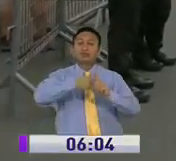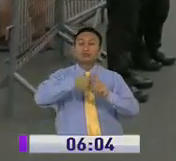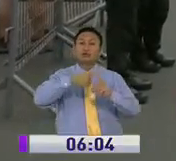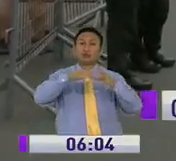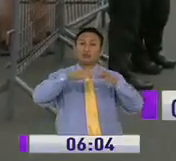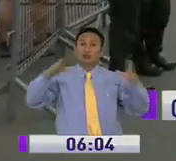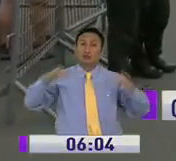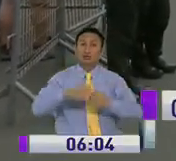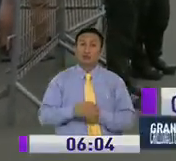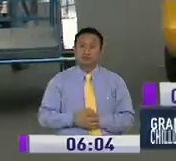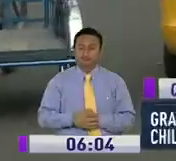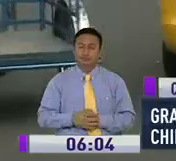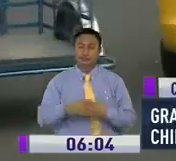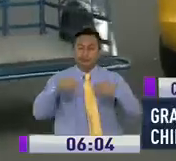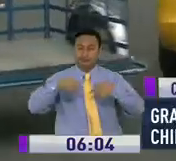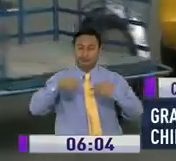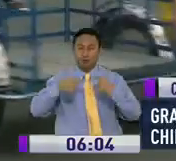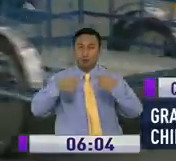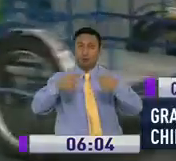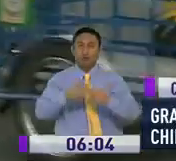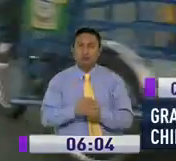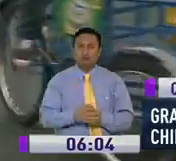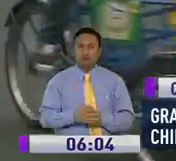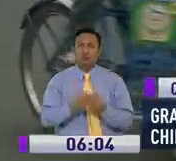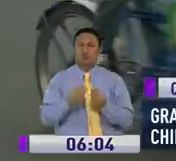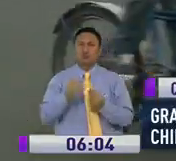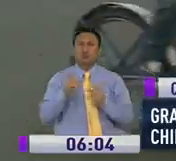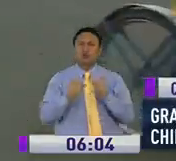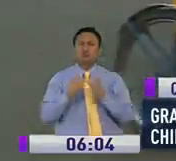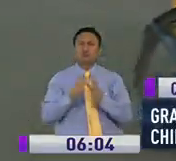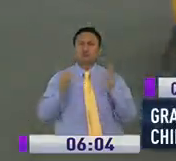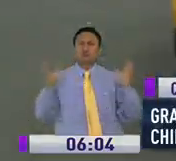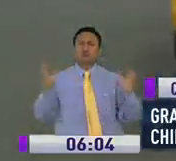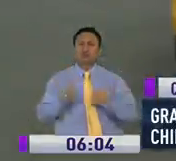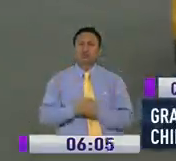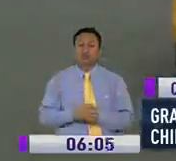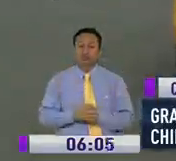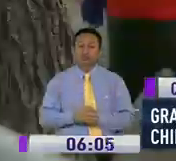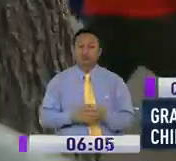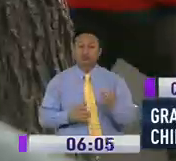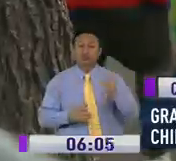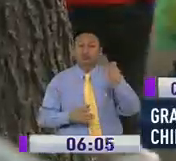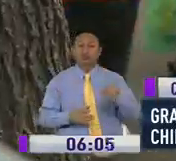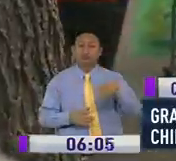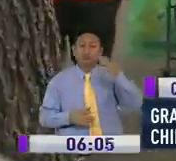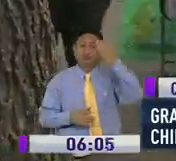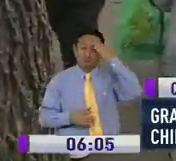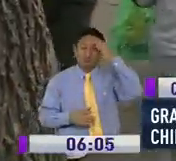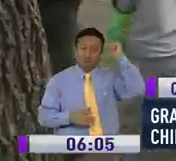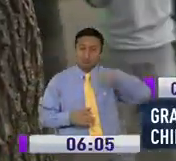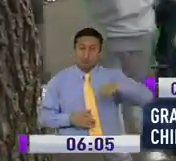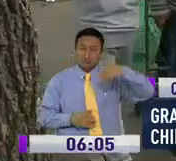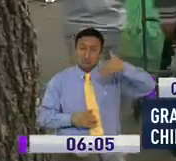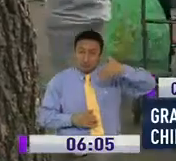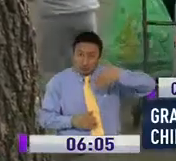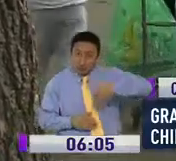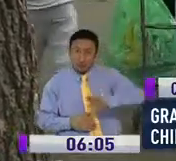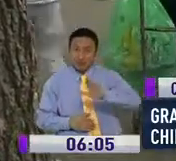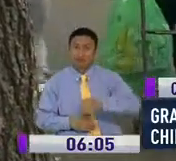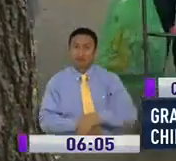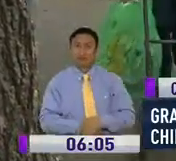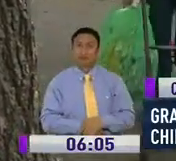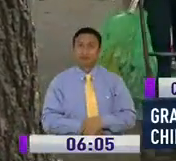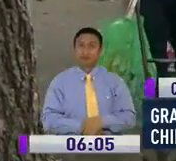mayorista, como ha sido habitual en estos días, existió gran cantidad de personas pese a las restricciones, intentando ingresar a este centro de